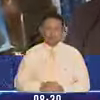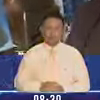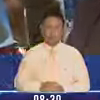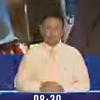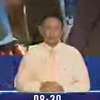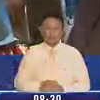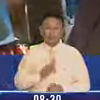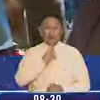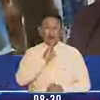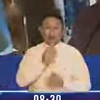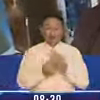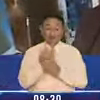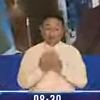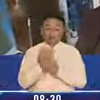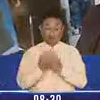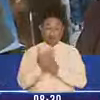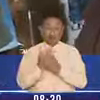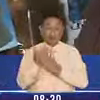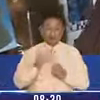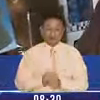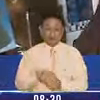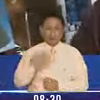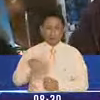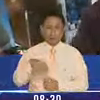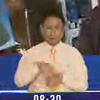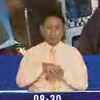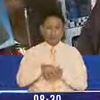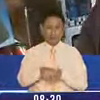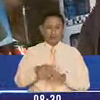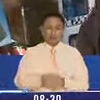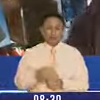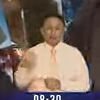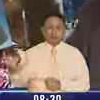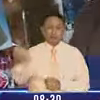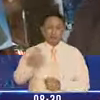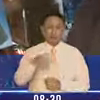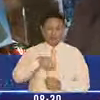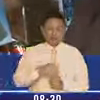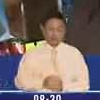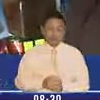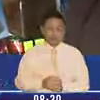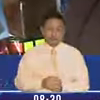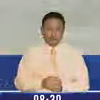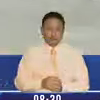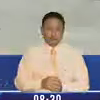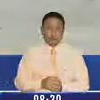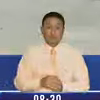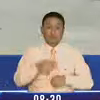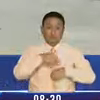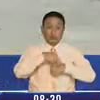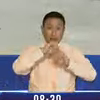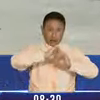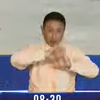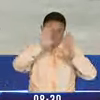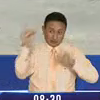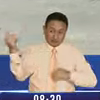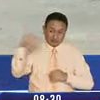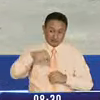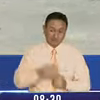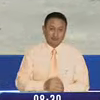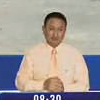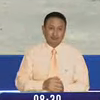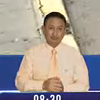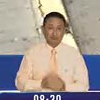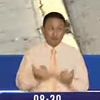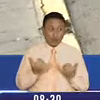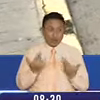yéndose muchísimo el agua. Era un desperdicio y habían llamado, pero a la madrugada vinieron a componer. Según los vecinos, la normalidad volvió